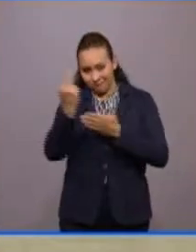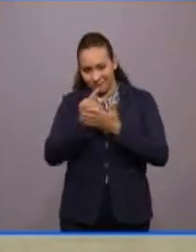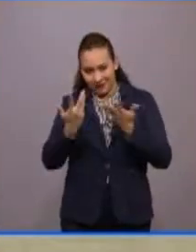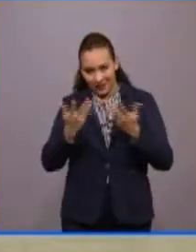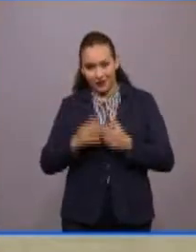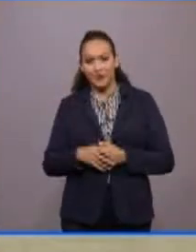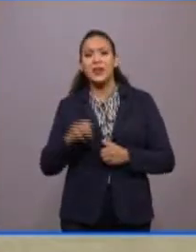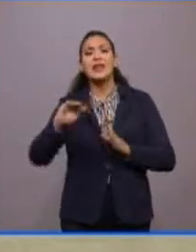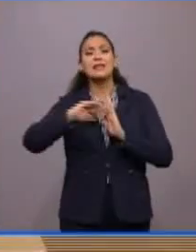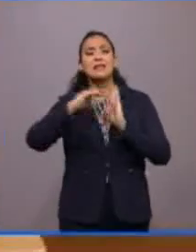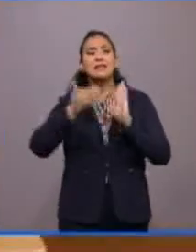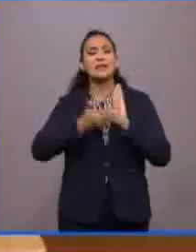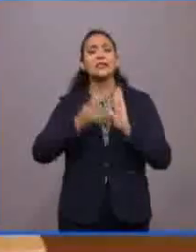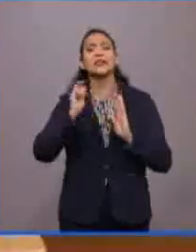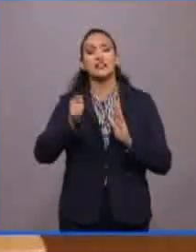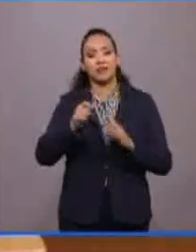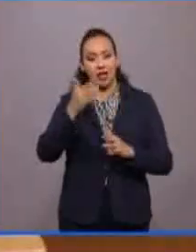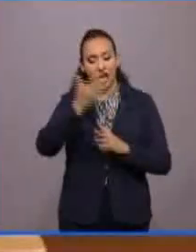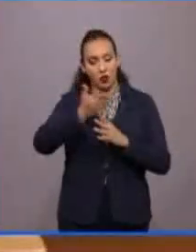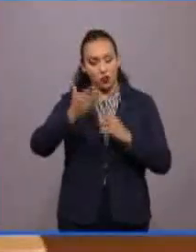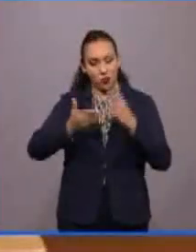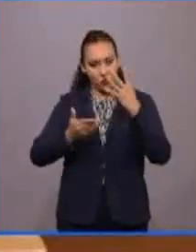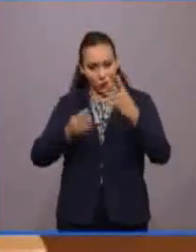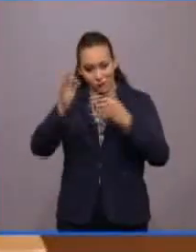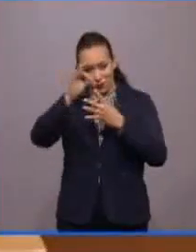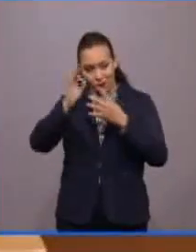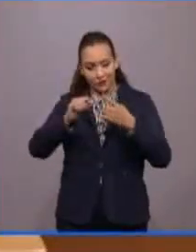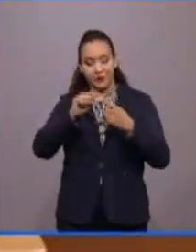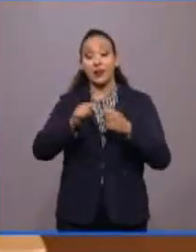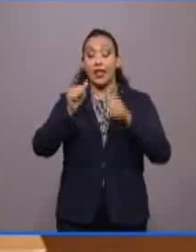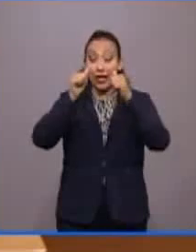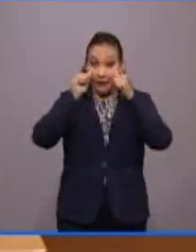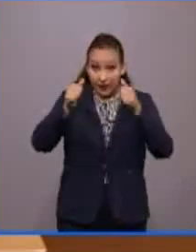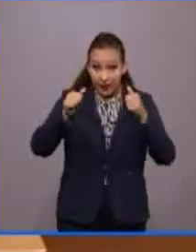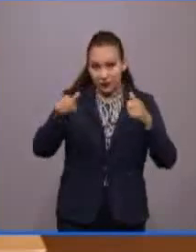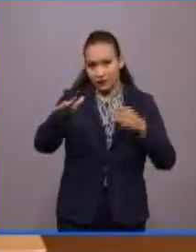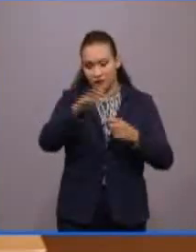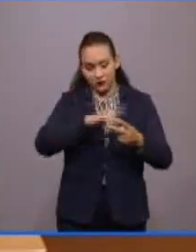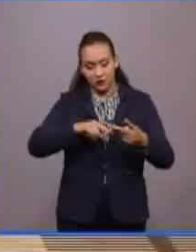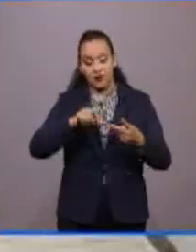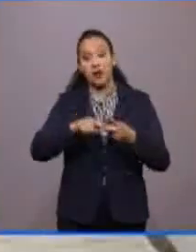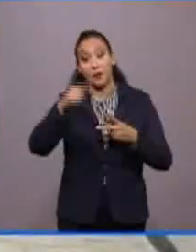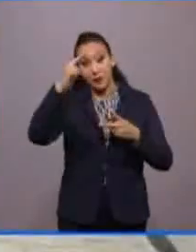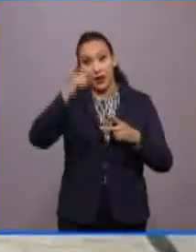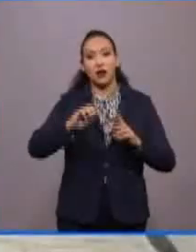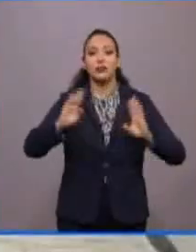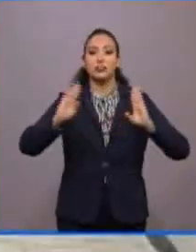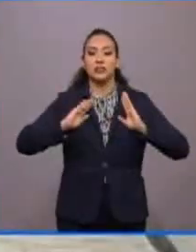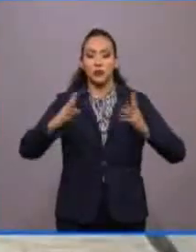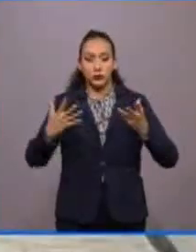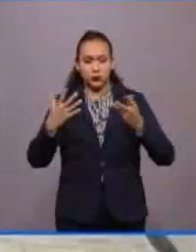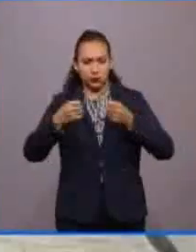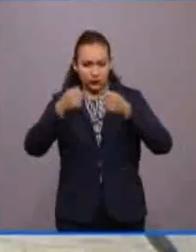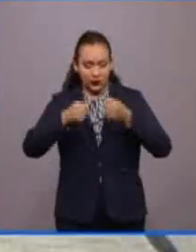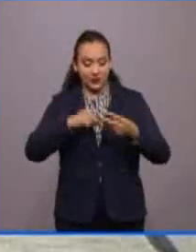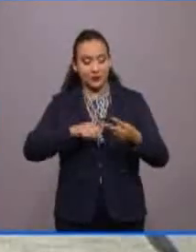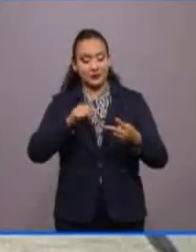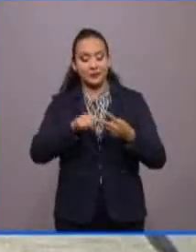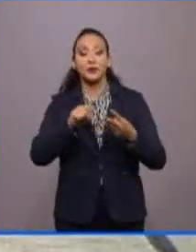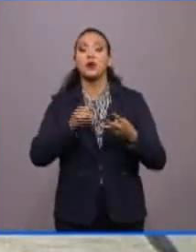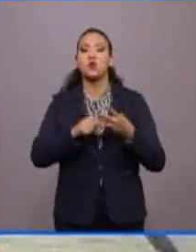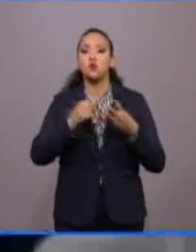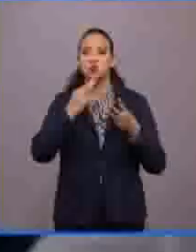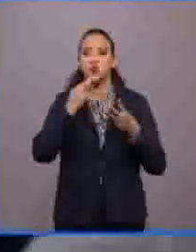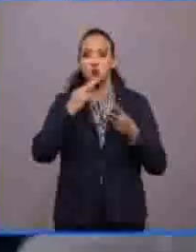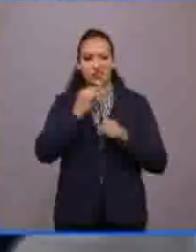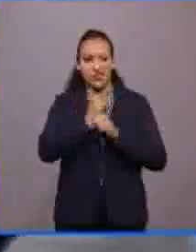Dicha estrategia se articula en 4 ejes rectores: atención a las causas, consolidación de la Guardia Nacional, fortalecimiento de la